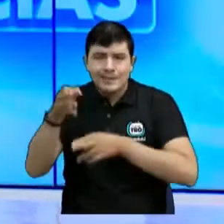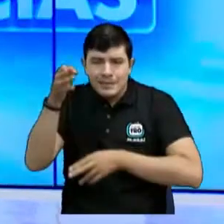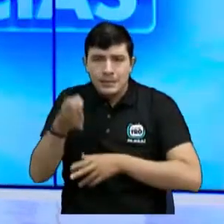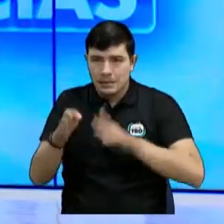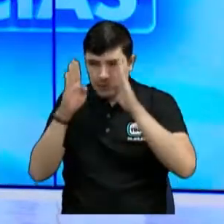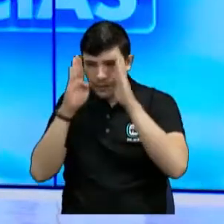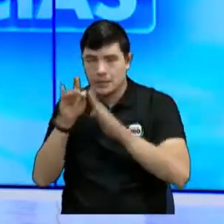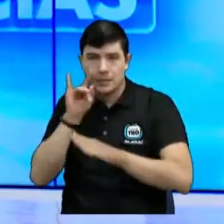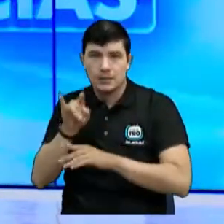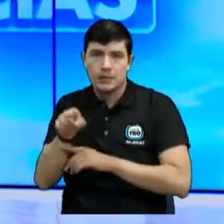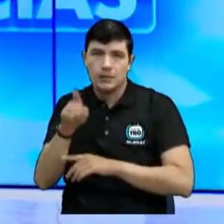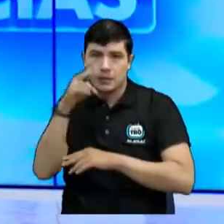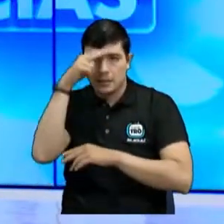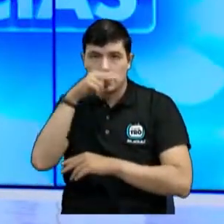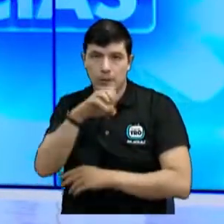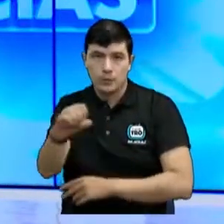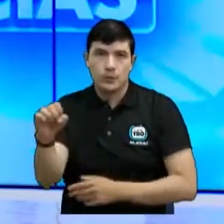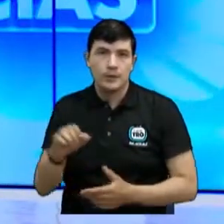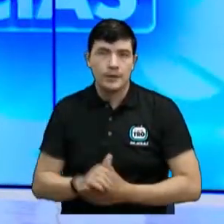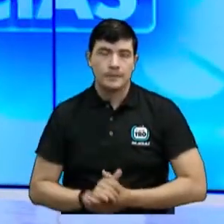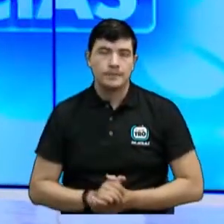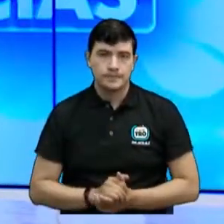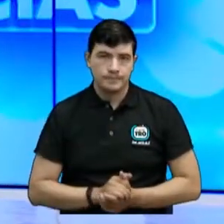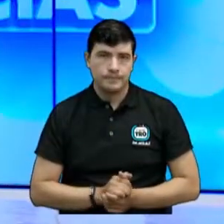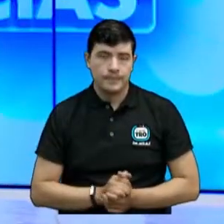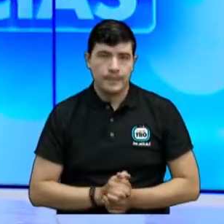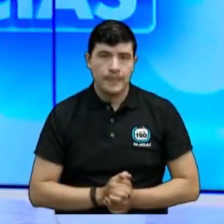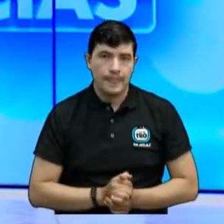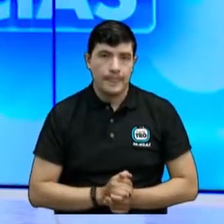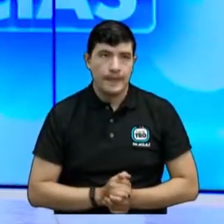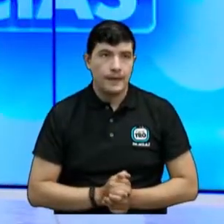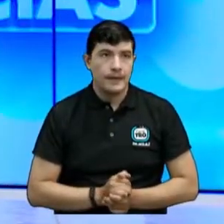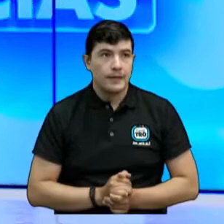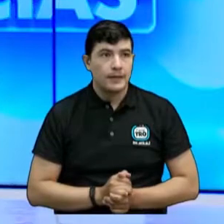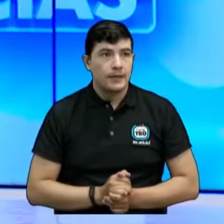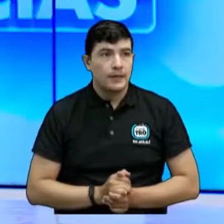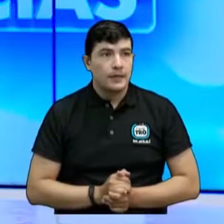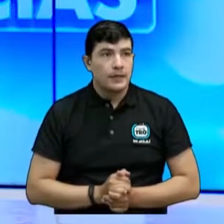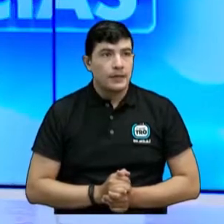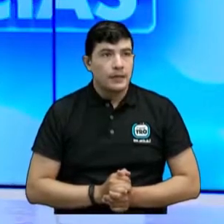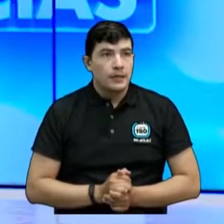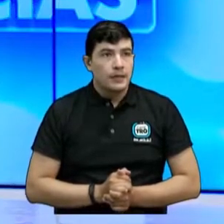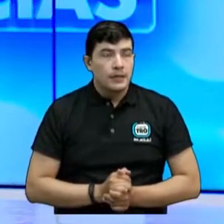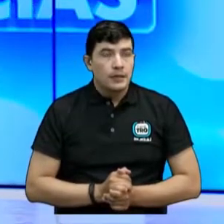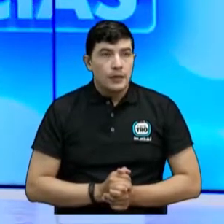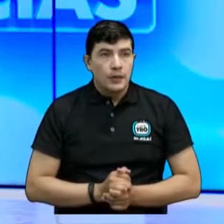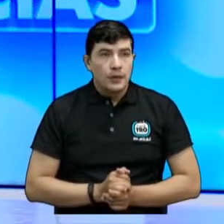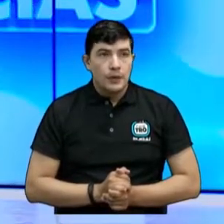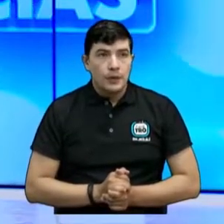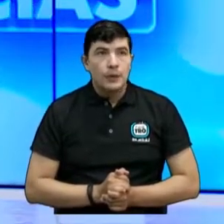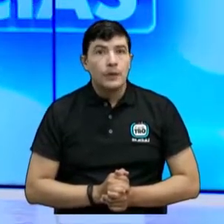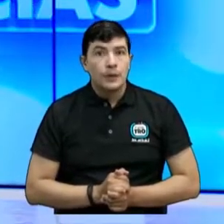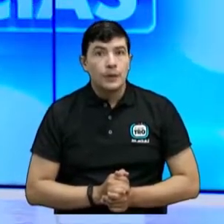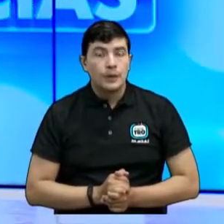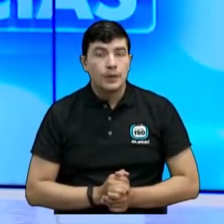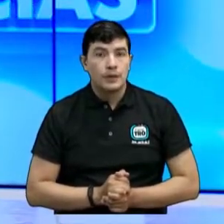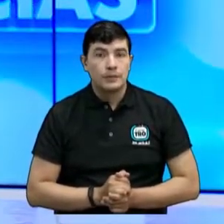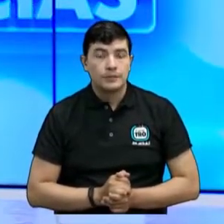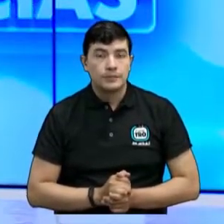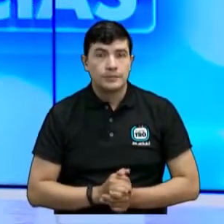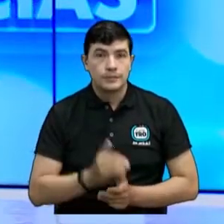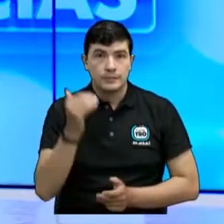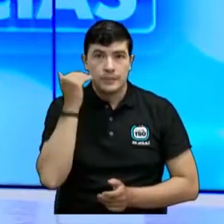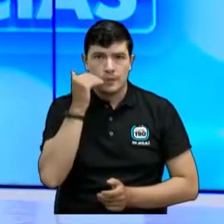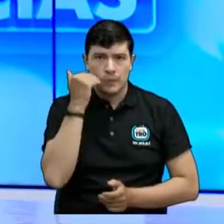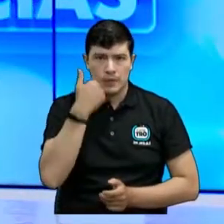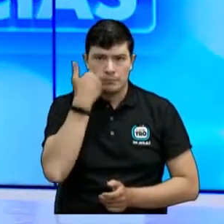y una mujer fue atacada por un pitbull cuando trataba de alimentarlo. La mascota fue dejada a disposición de las autoridades de salud. El propietario del